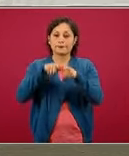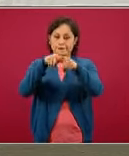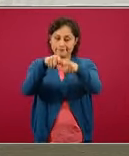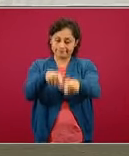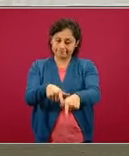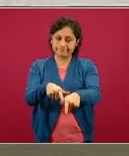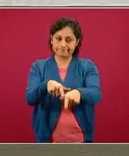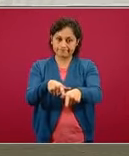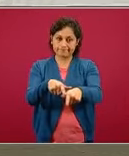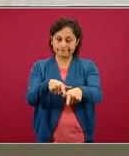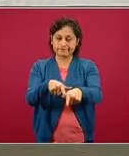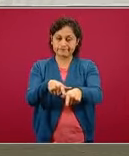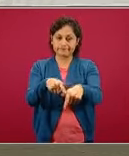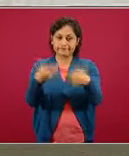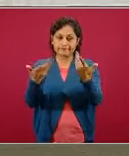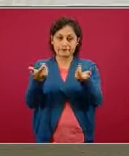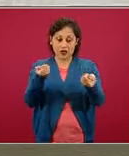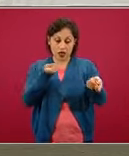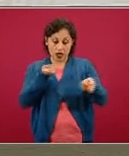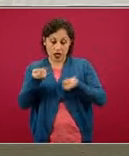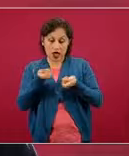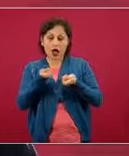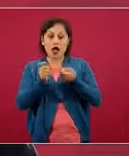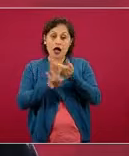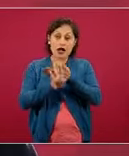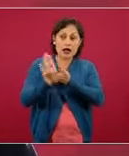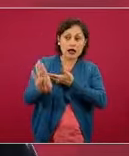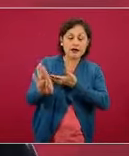epidemia, el control de la misma o su mitigación